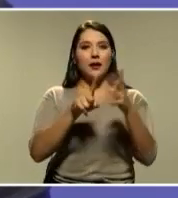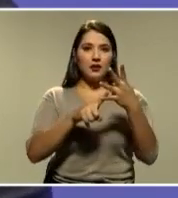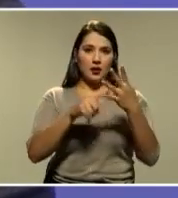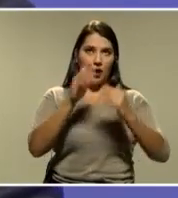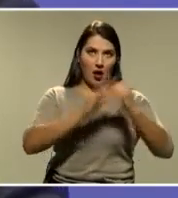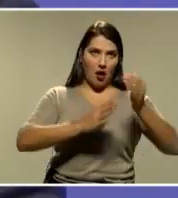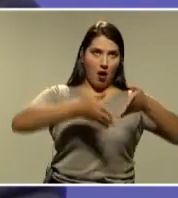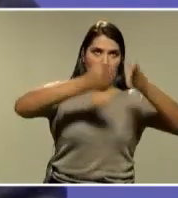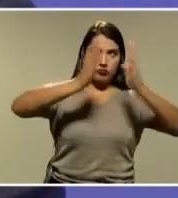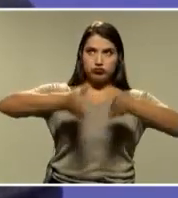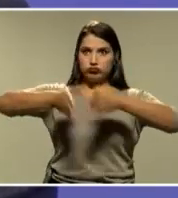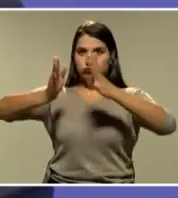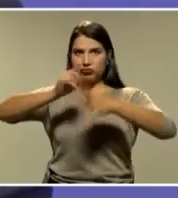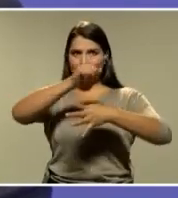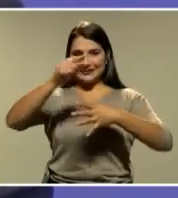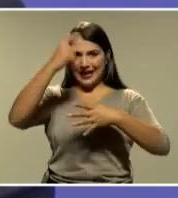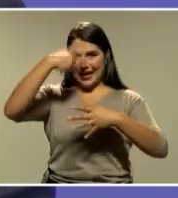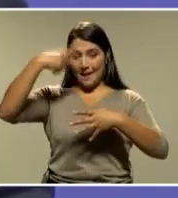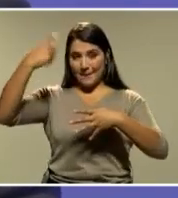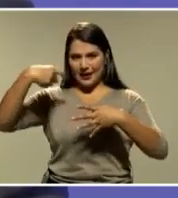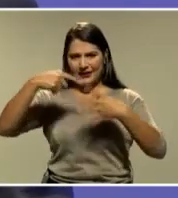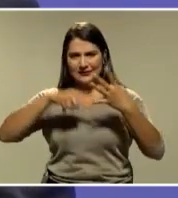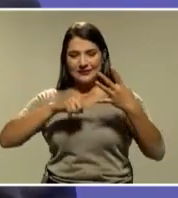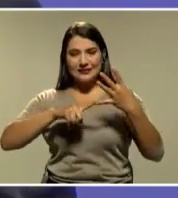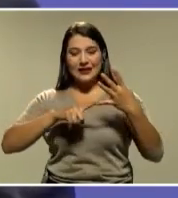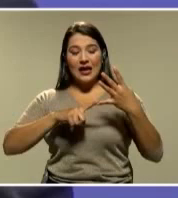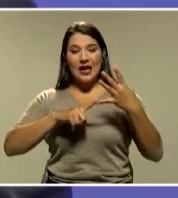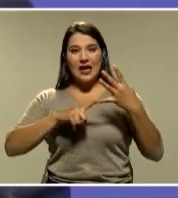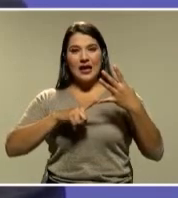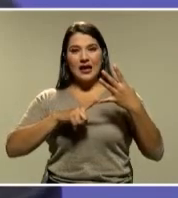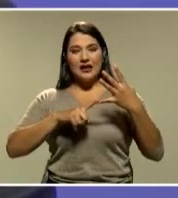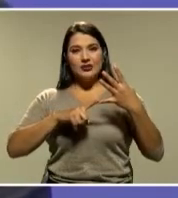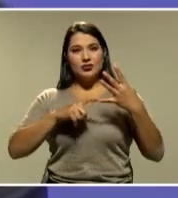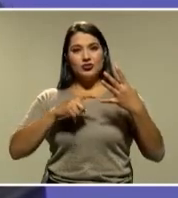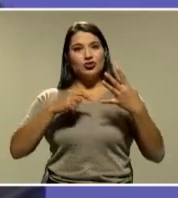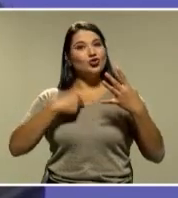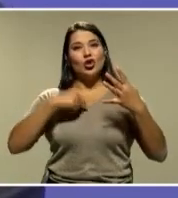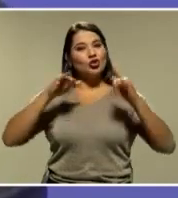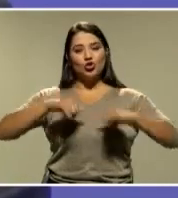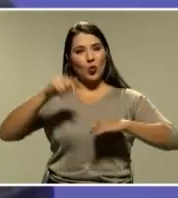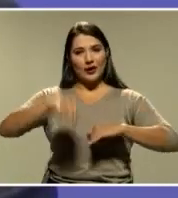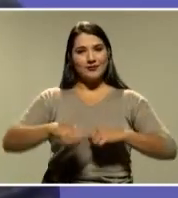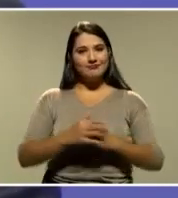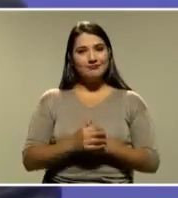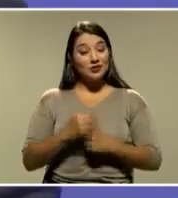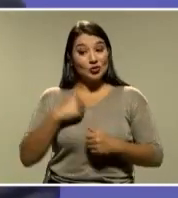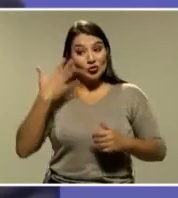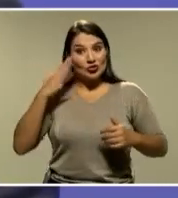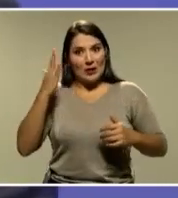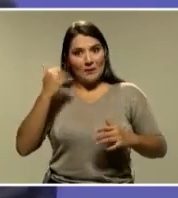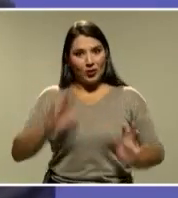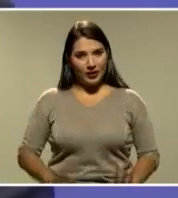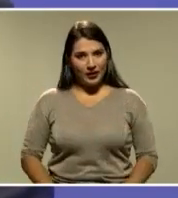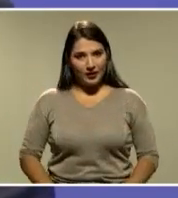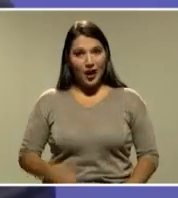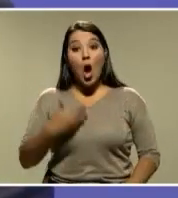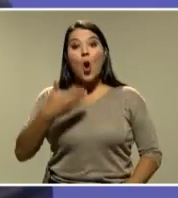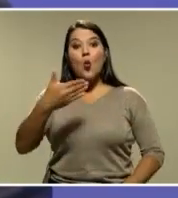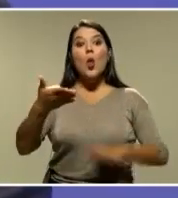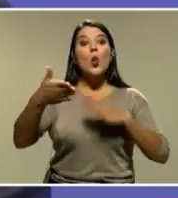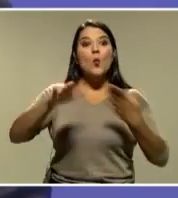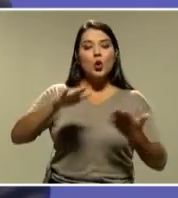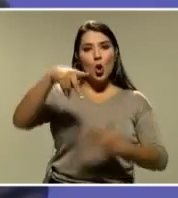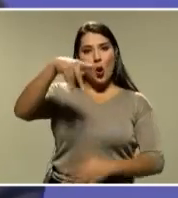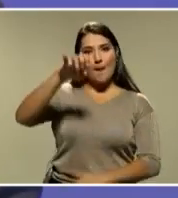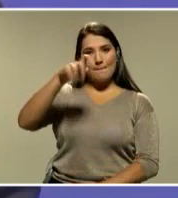Torres Gemelas, la vida, no sé por qué, pero yo no estuve aquí. Yo estaba, cuando se murió don Pepe, recuerdo